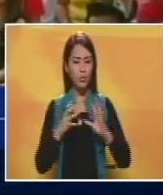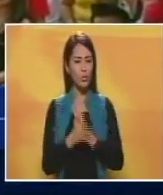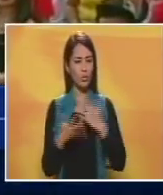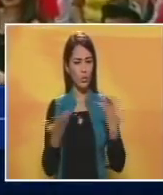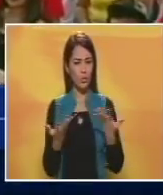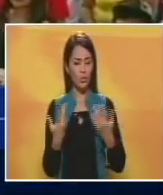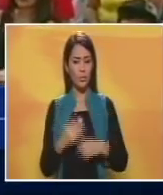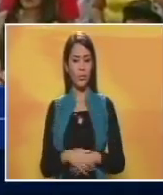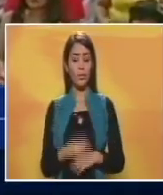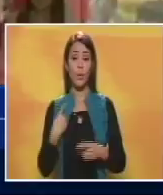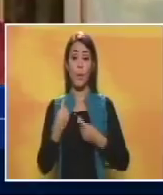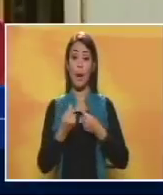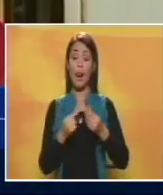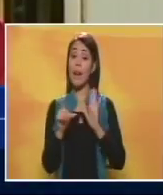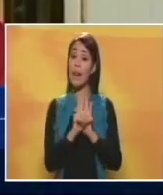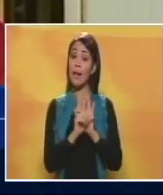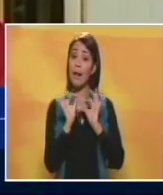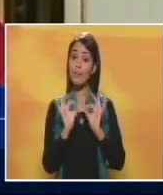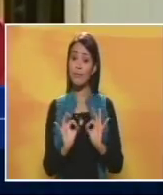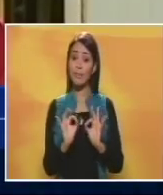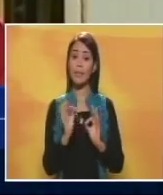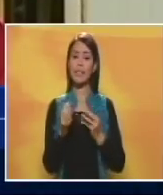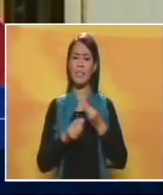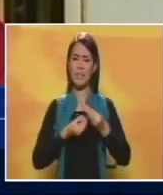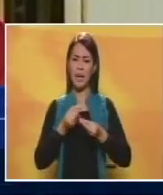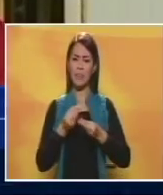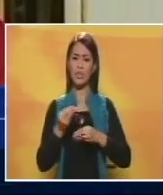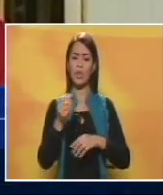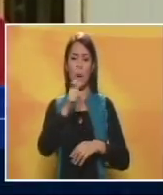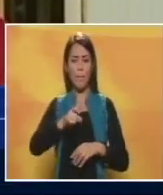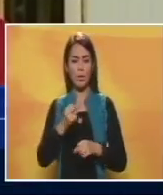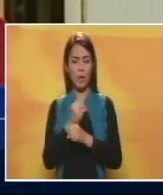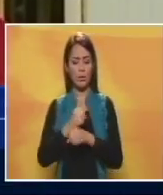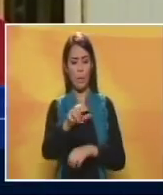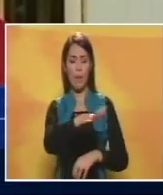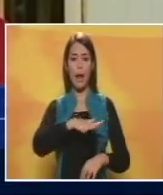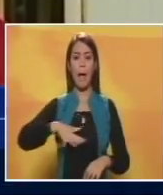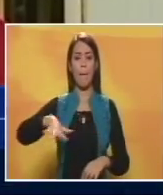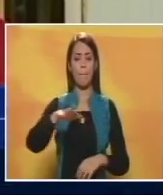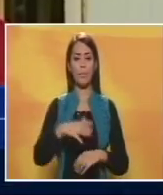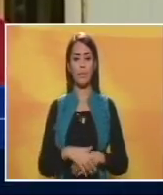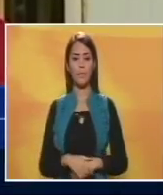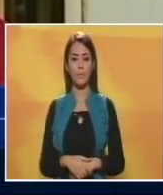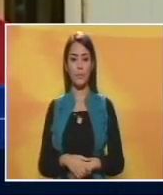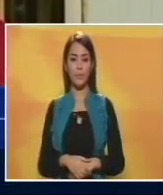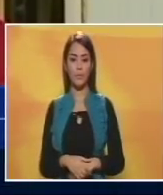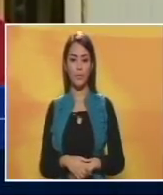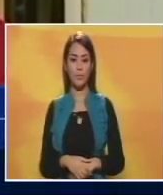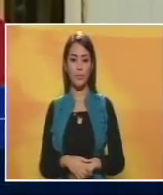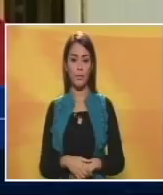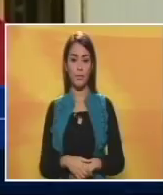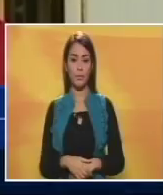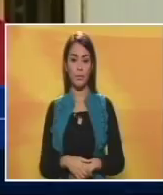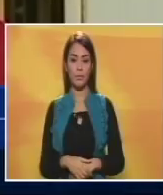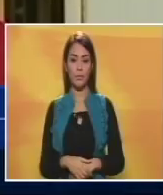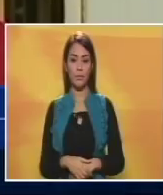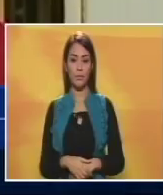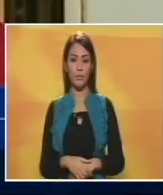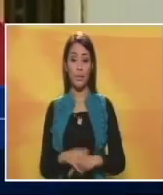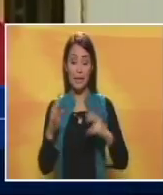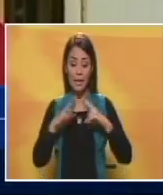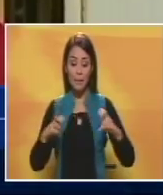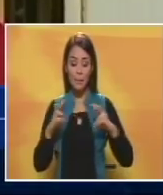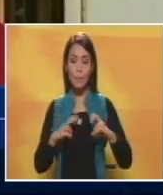sobre los desalojos ilegales que han ocurrido hacia los campesinos y autorizó la entrega de tierras a este sector. De